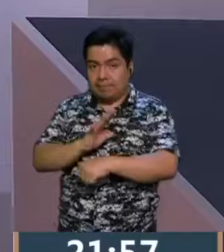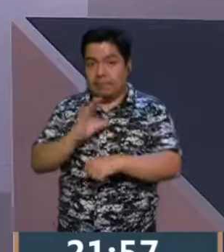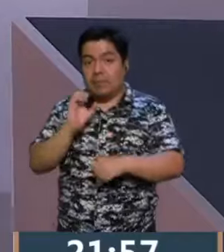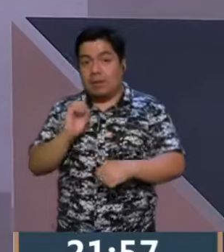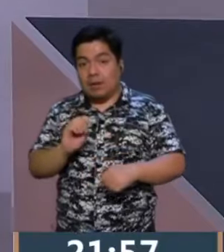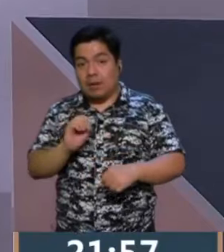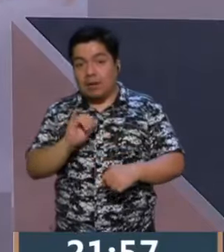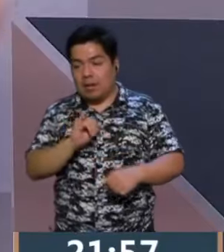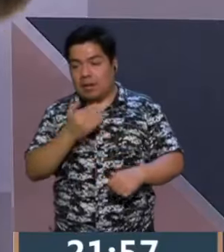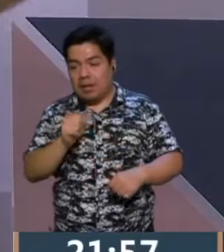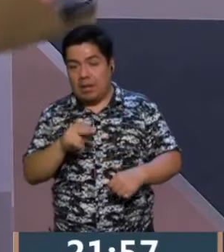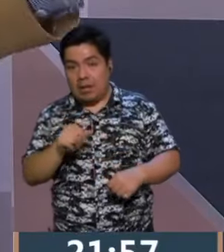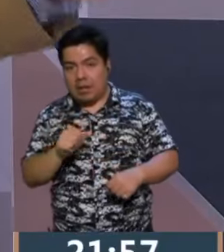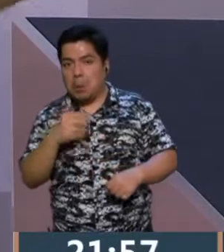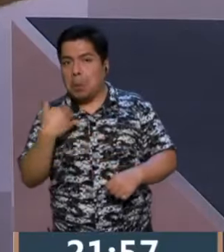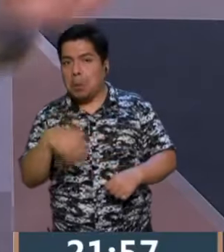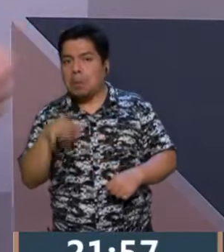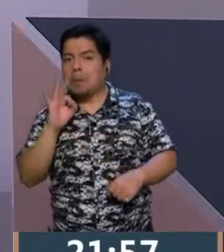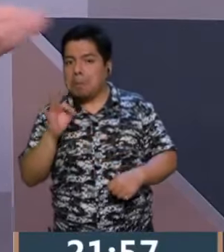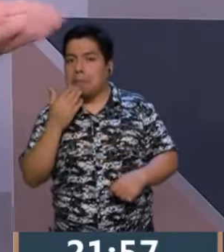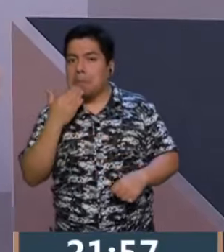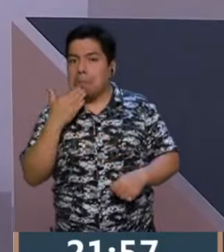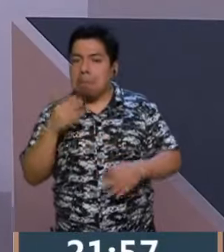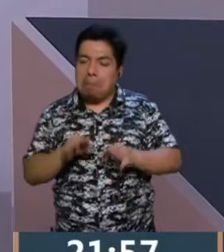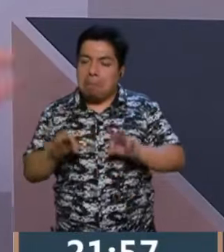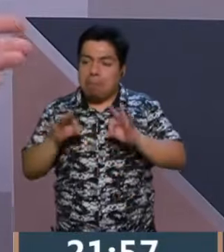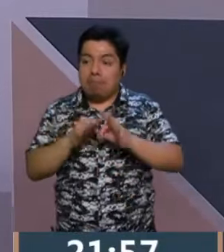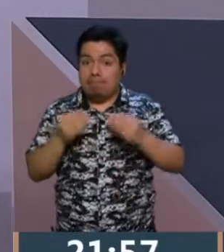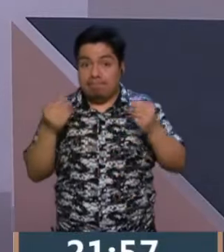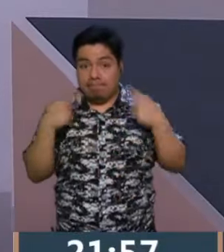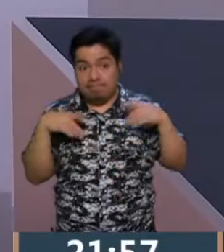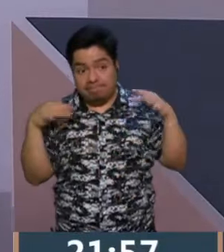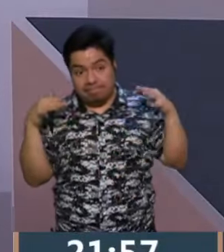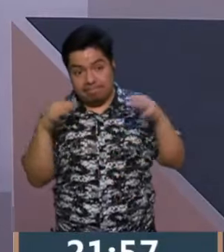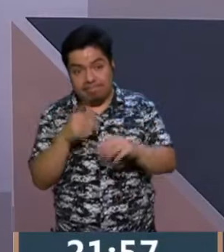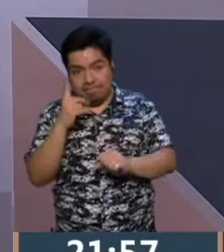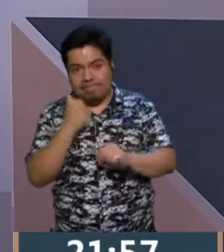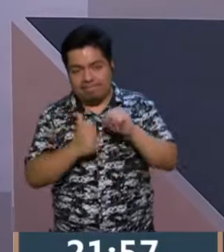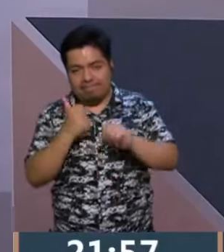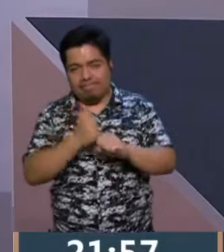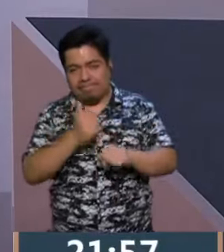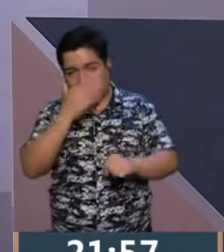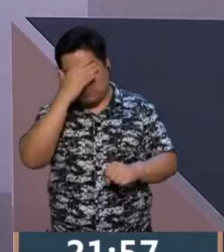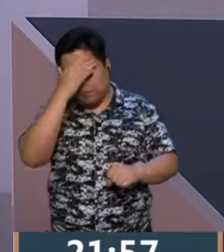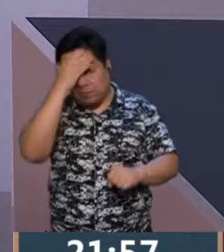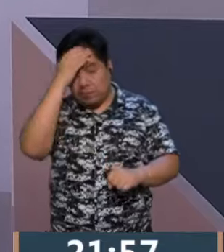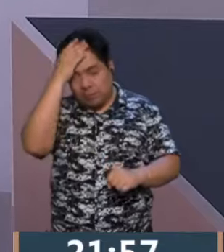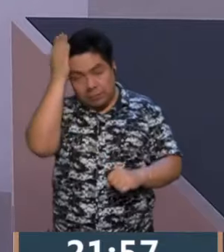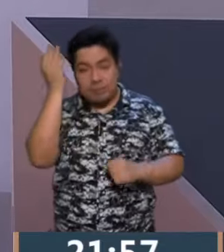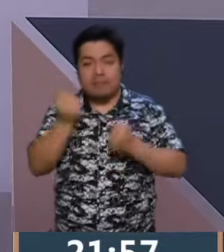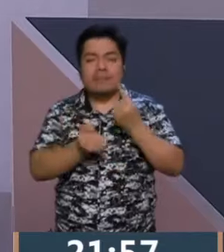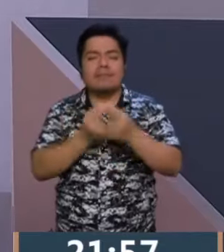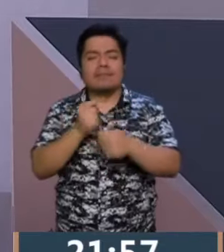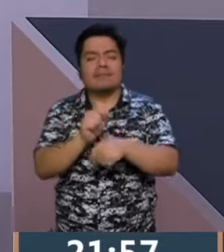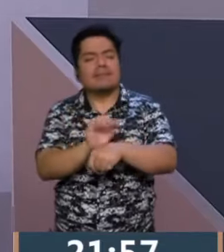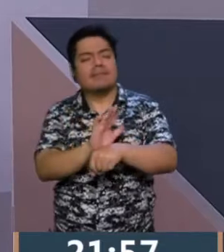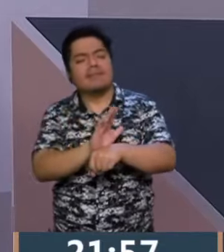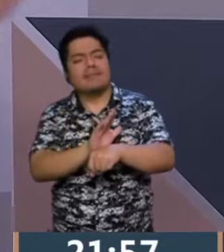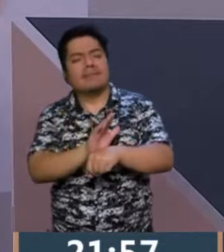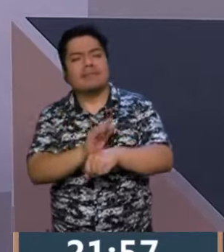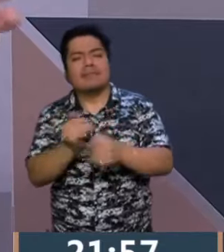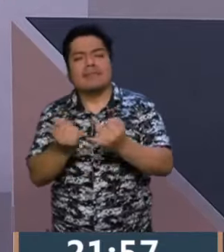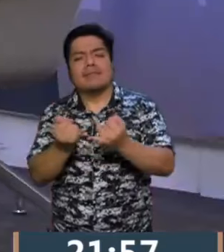Ballena, que tuvo un gran éxito y de público hace un año. Pero además hay cinematografías